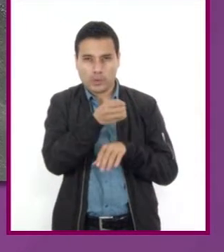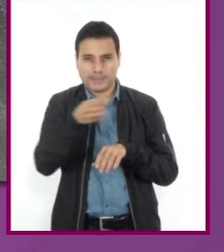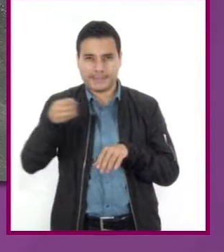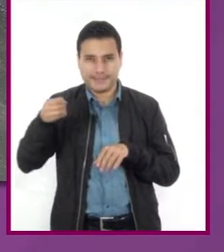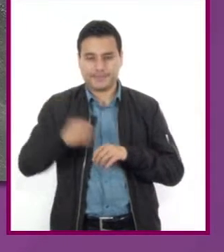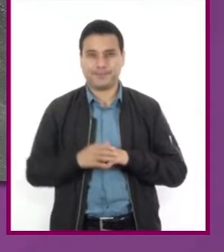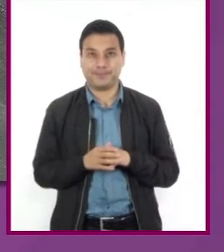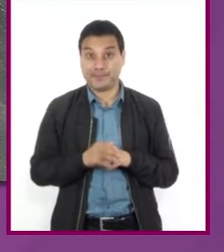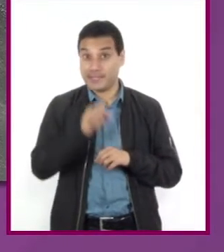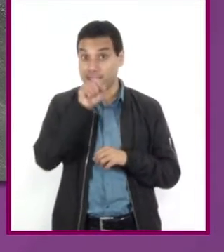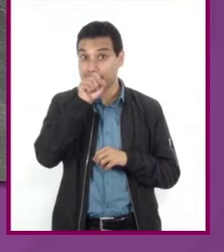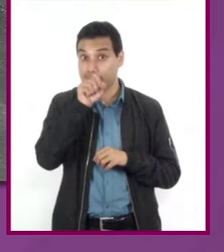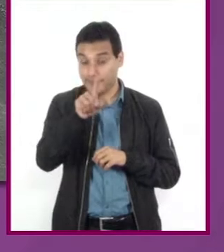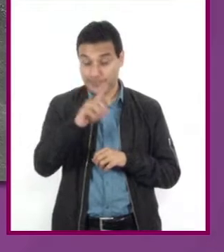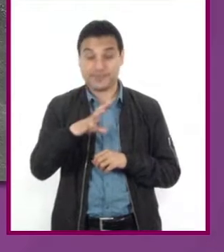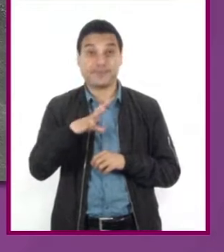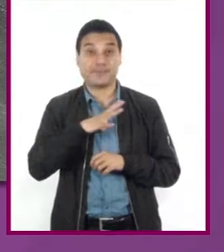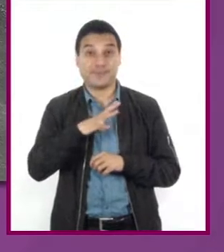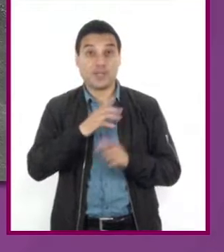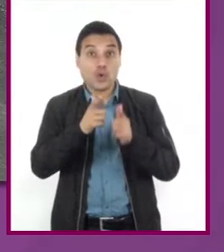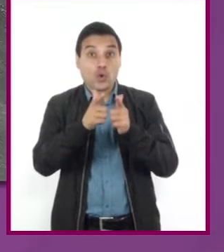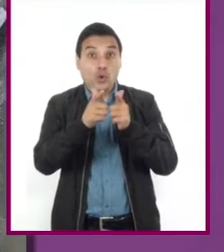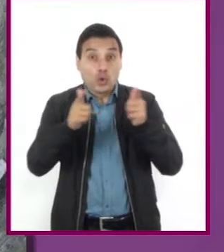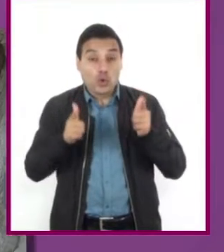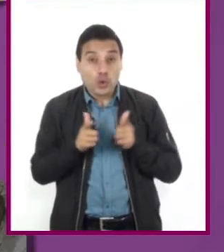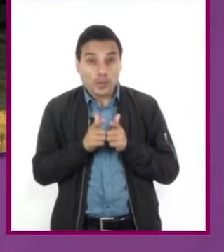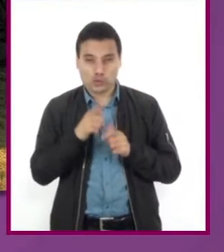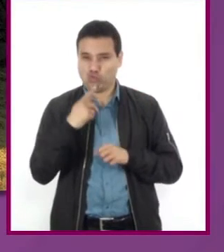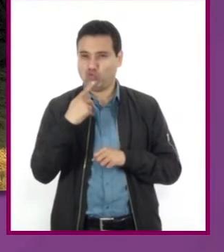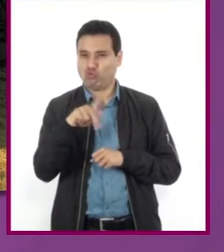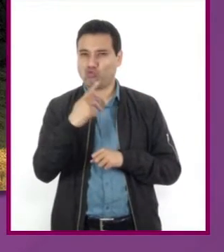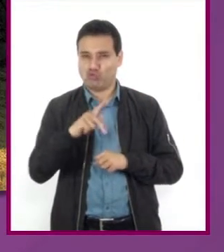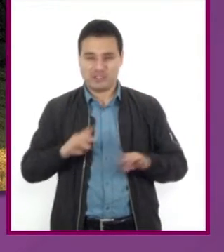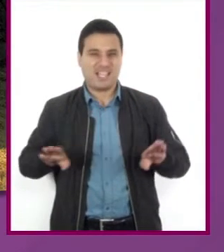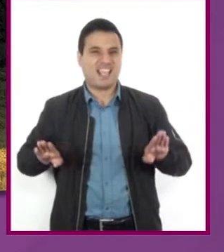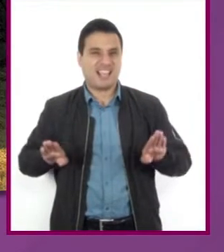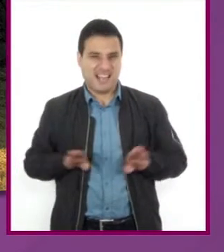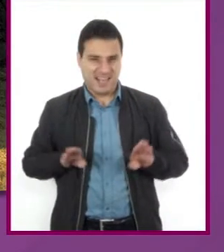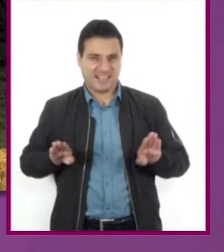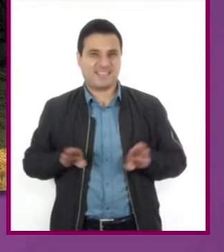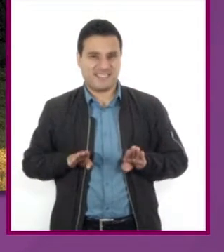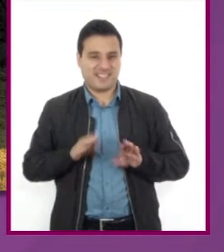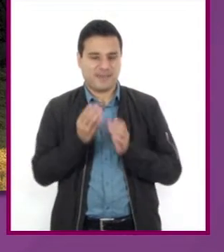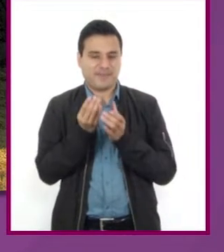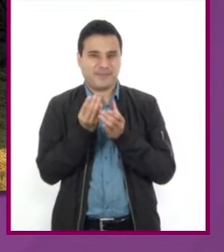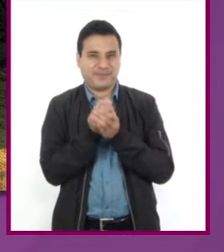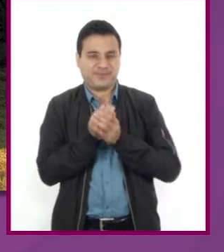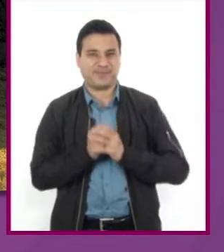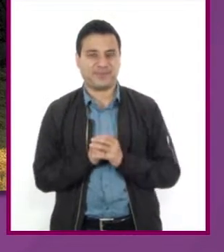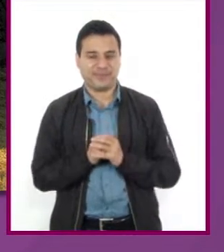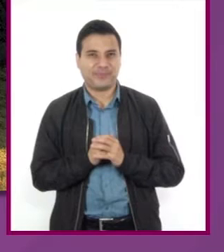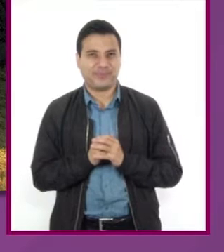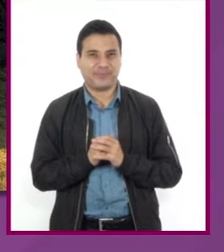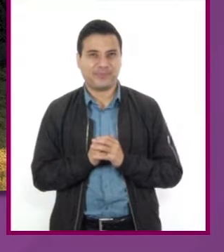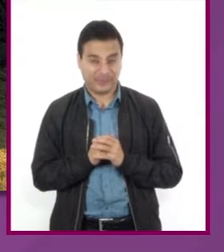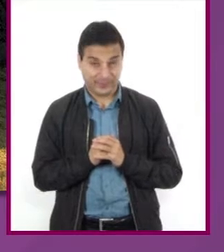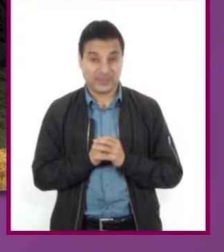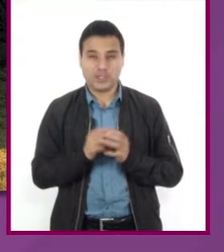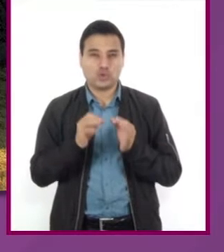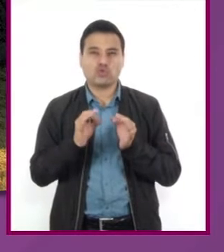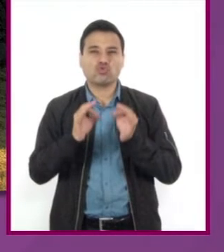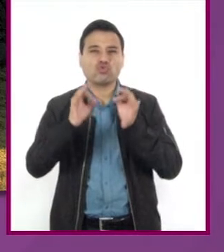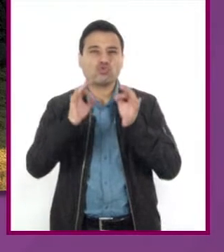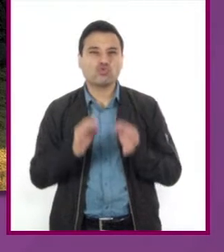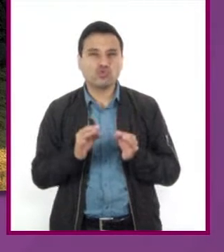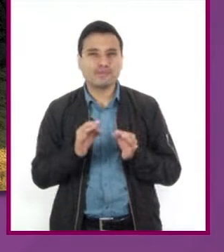han identificado grupos con características particulares que, por lo general, aunque no necesariamente, se encuentran asociados